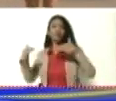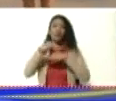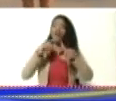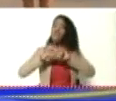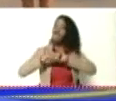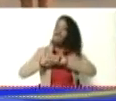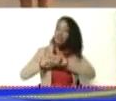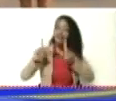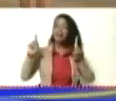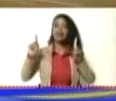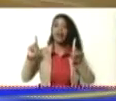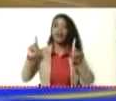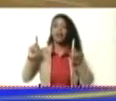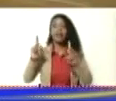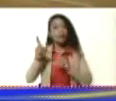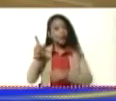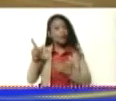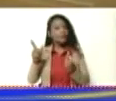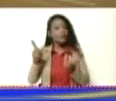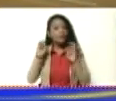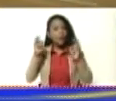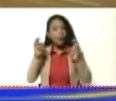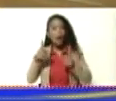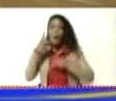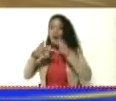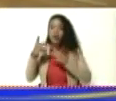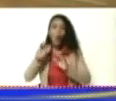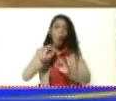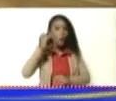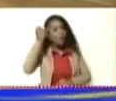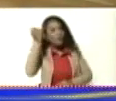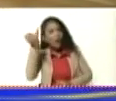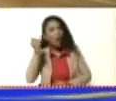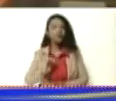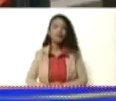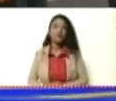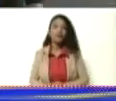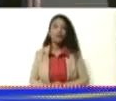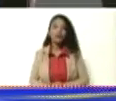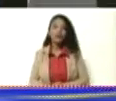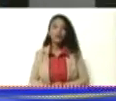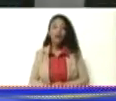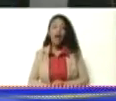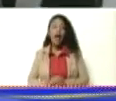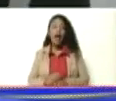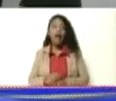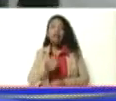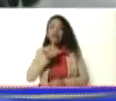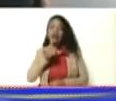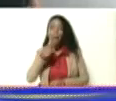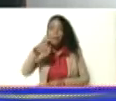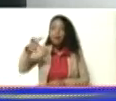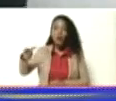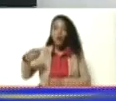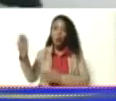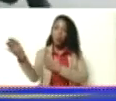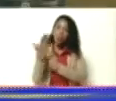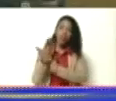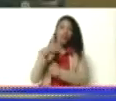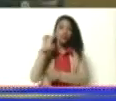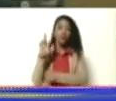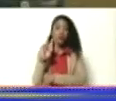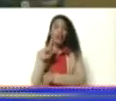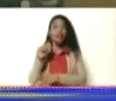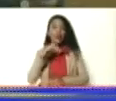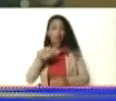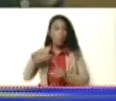diferencias circunstanciales, llámense políticas o ideológicas. Quienes sancionaron a Venezuela de manera cruel y nos